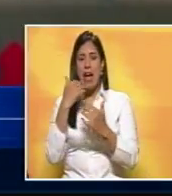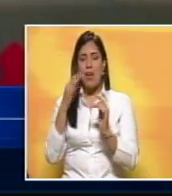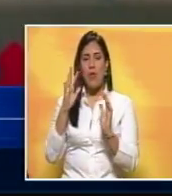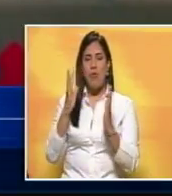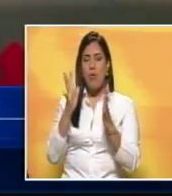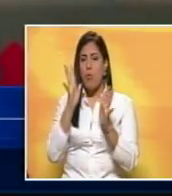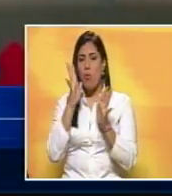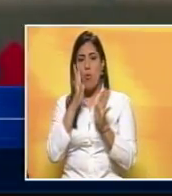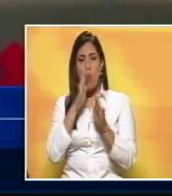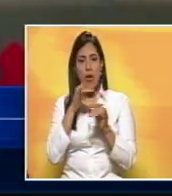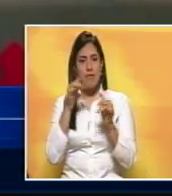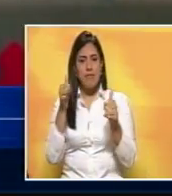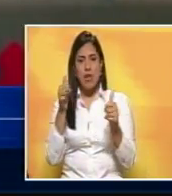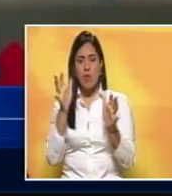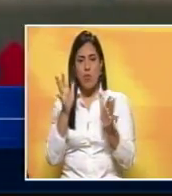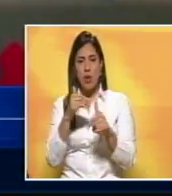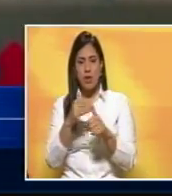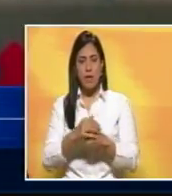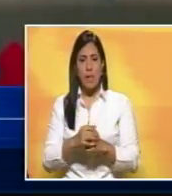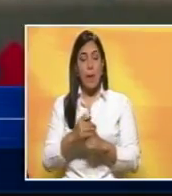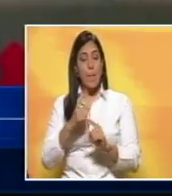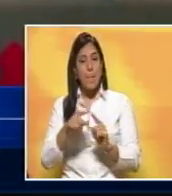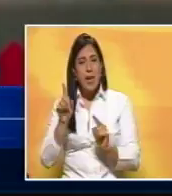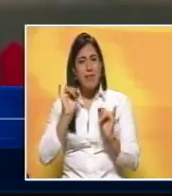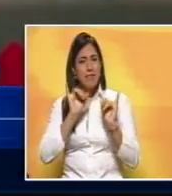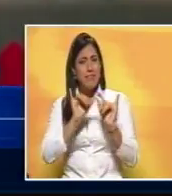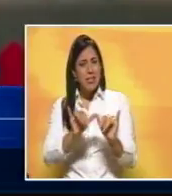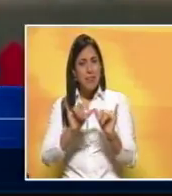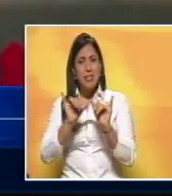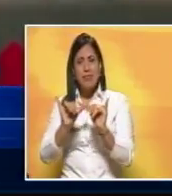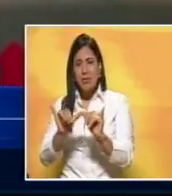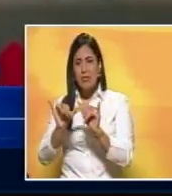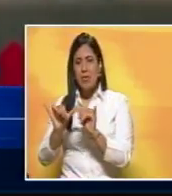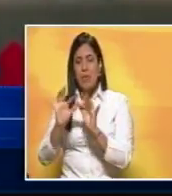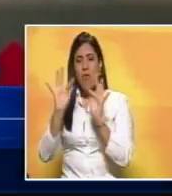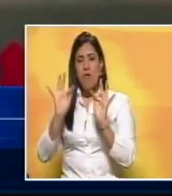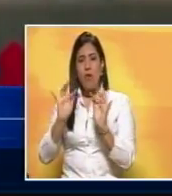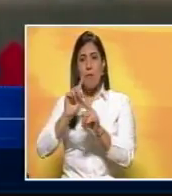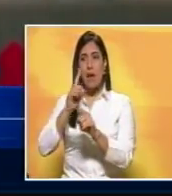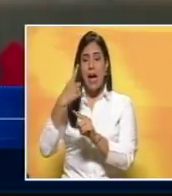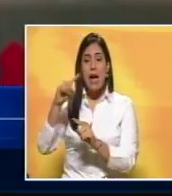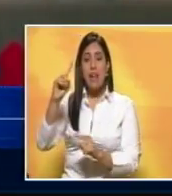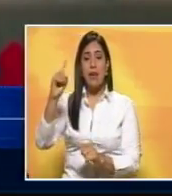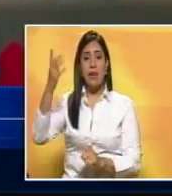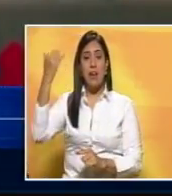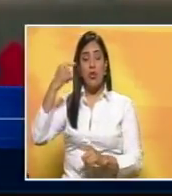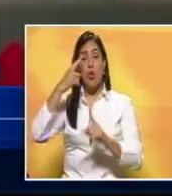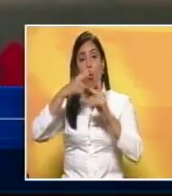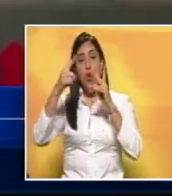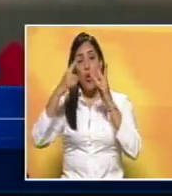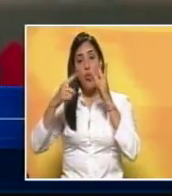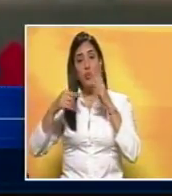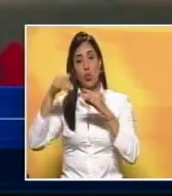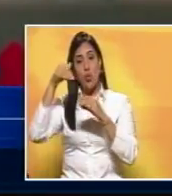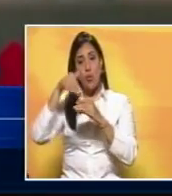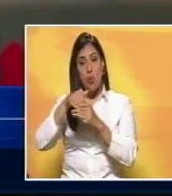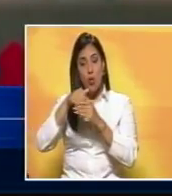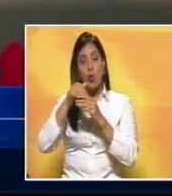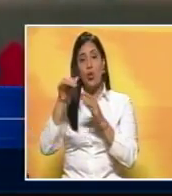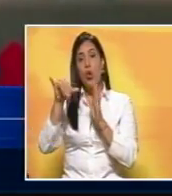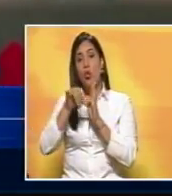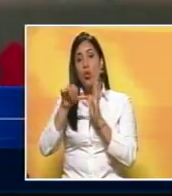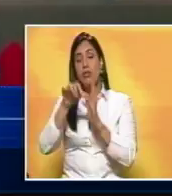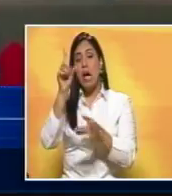genéricamente que no existen las condiciones, pero son las mismas condiciones que han existido para otras elecciones en